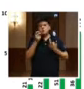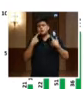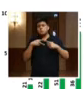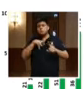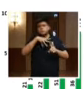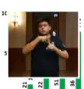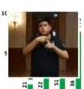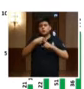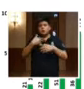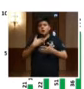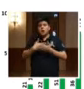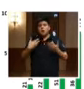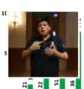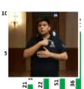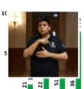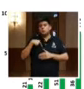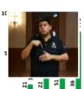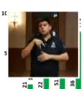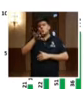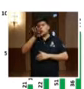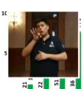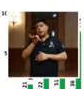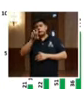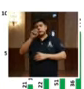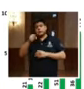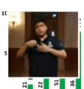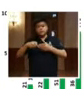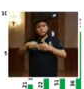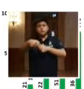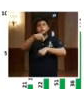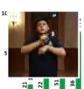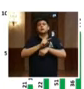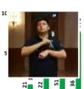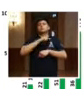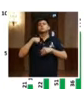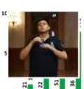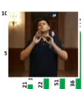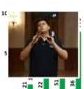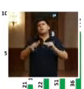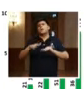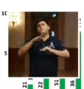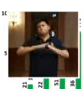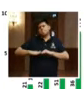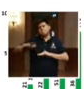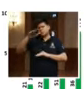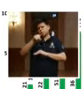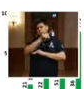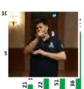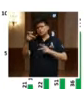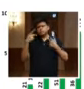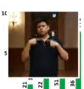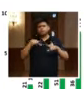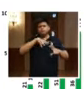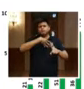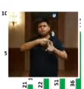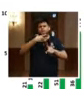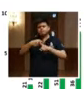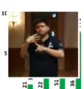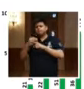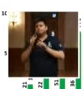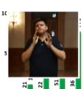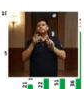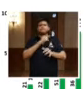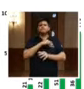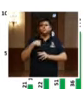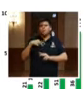los 40, los 60 y en algunos días con más de 100 casos. Esa es la que nos va a marcar la pauta, la